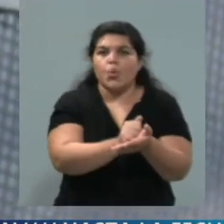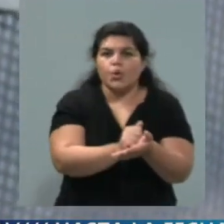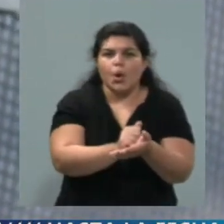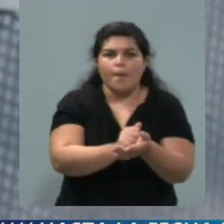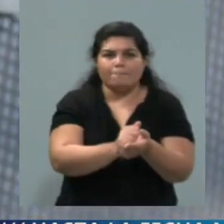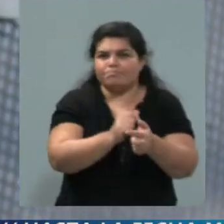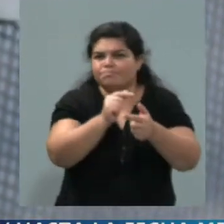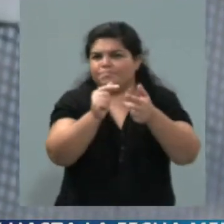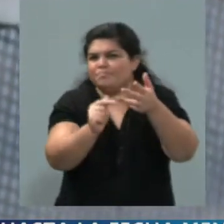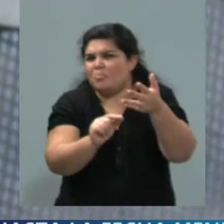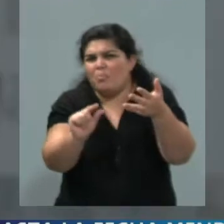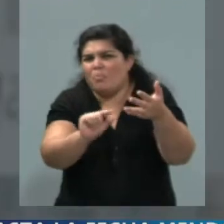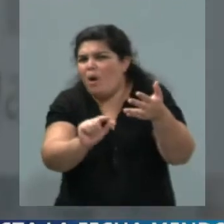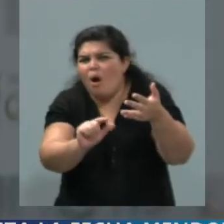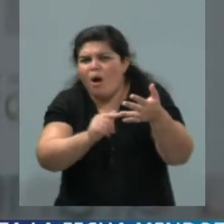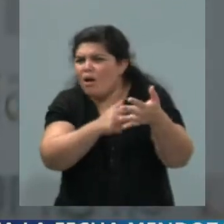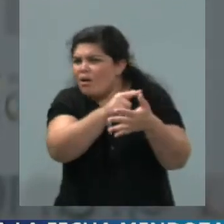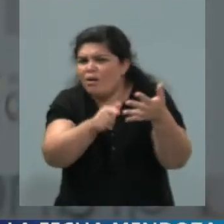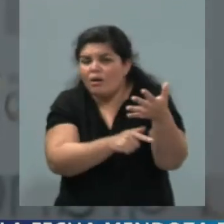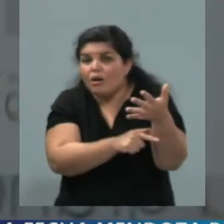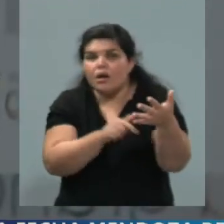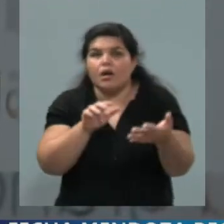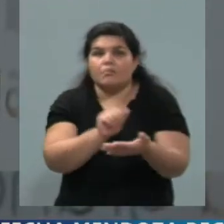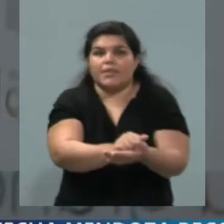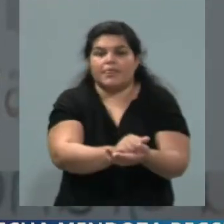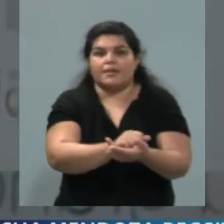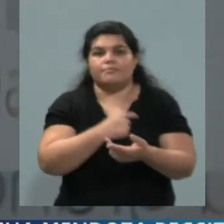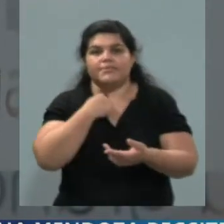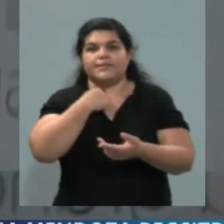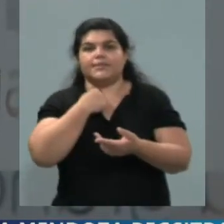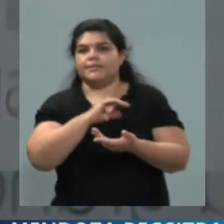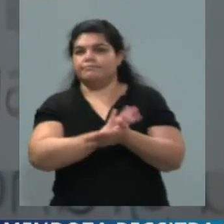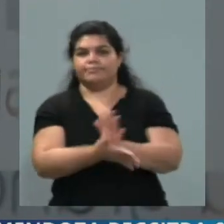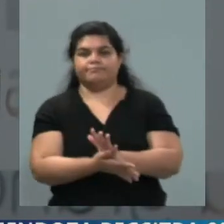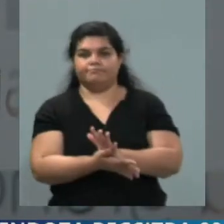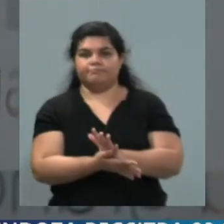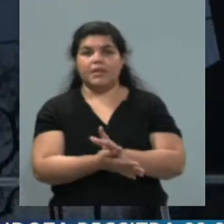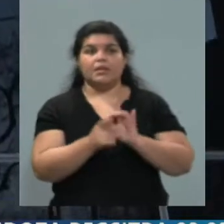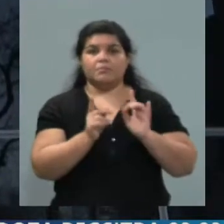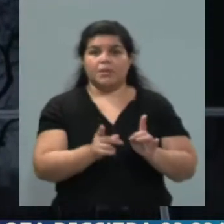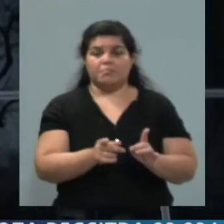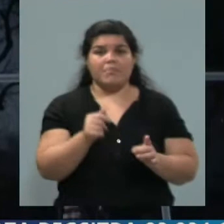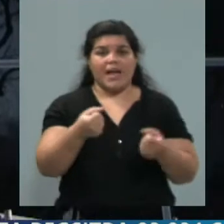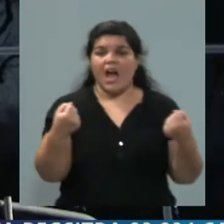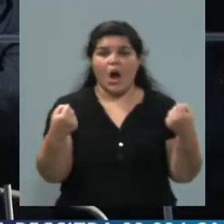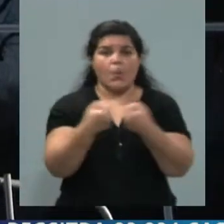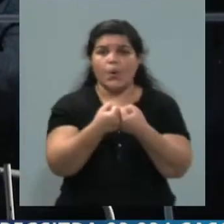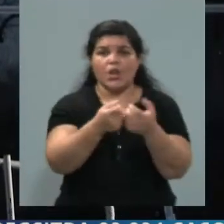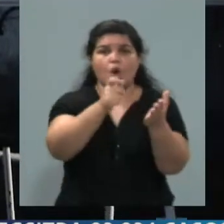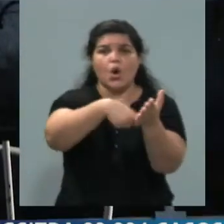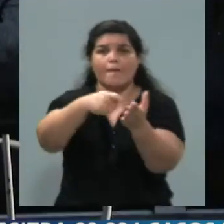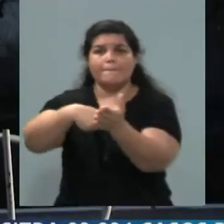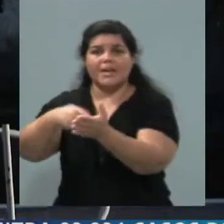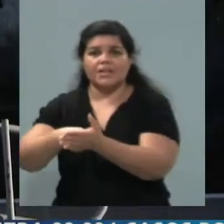familias y personas con discapacidad por fuera de los convenios, y ahí tenemos una circunstancia que es que OSEP ha generado